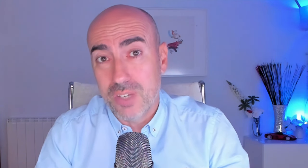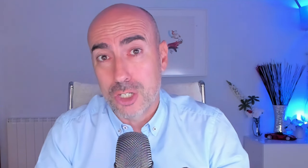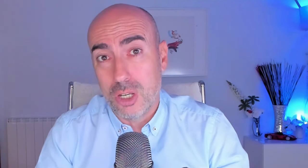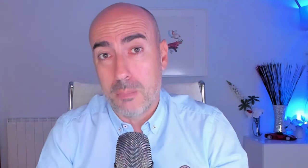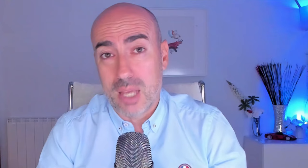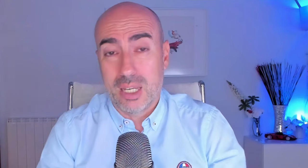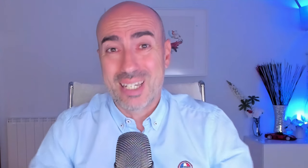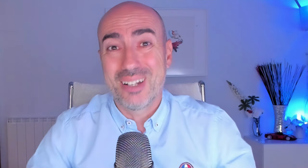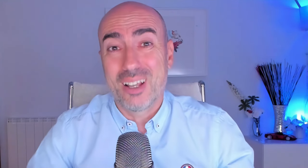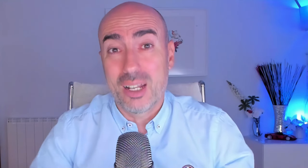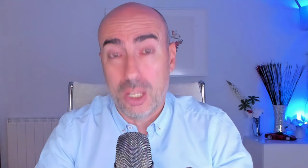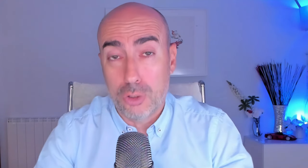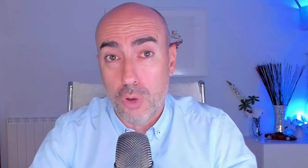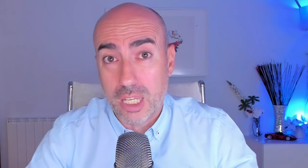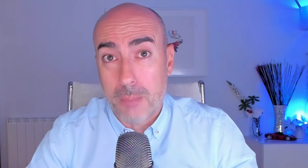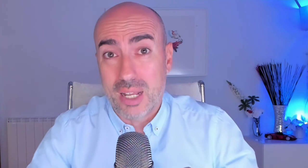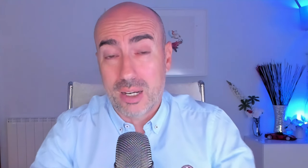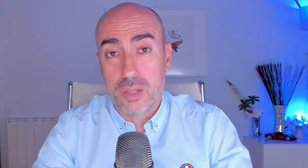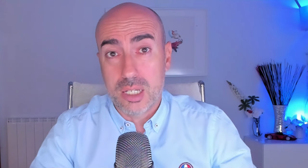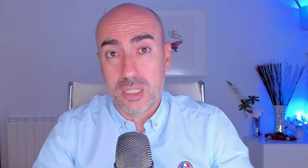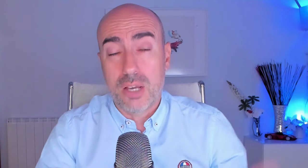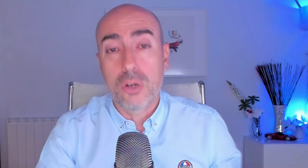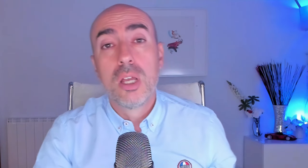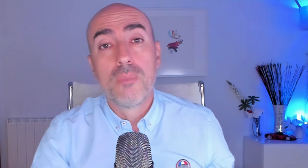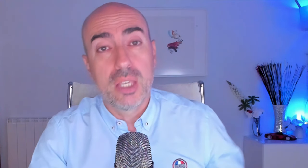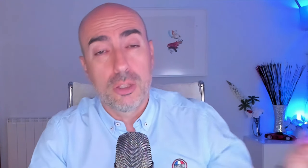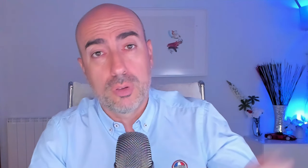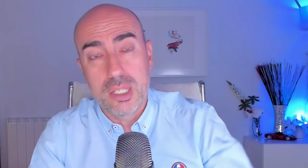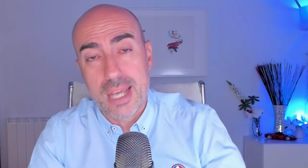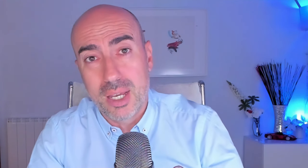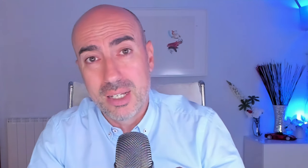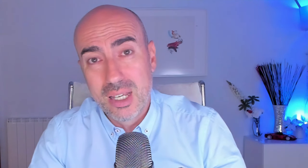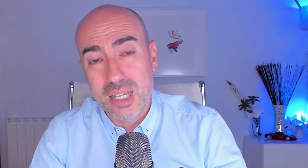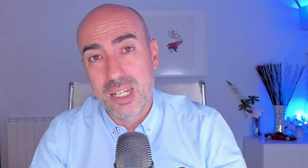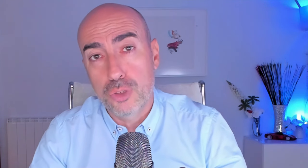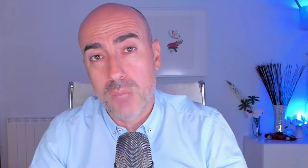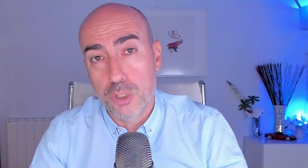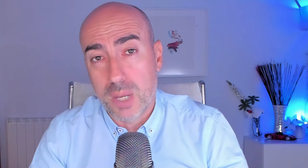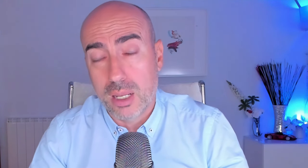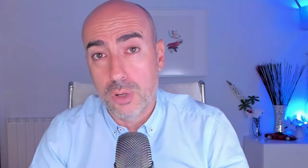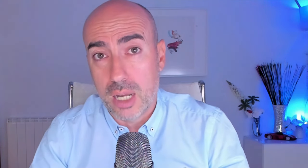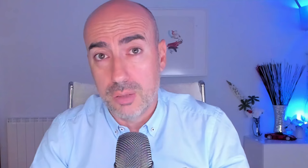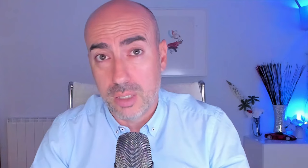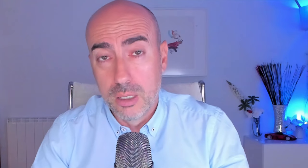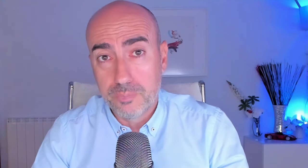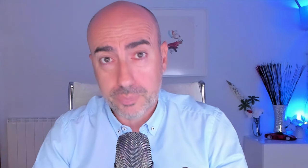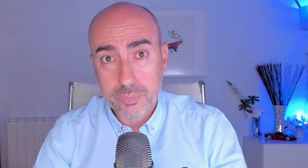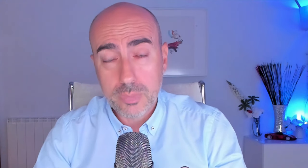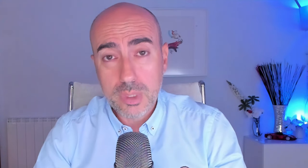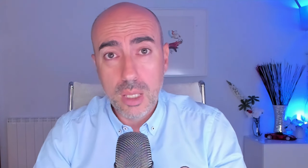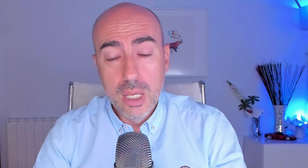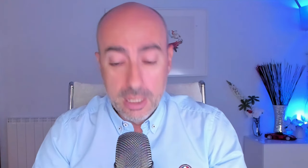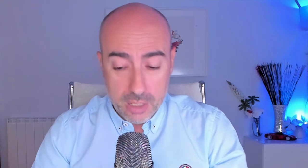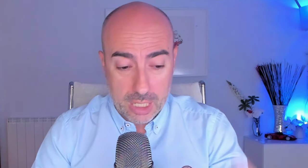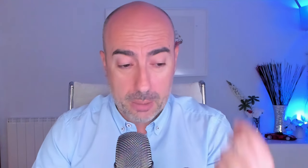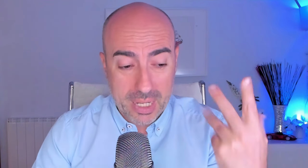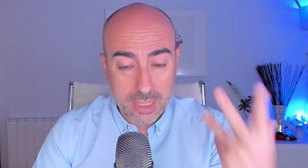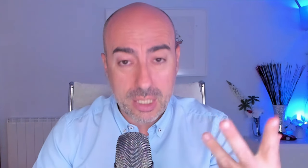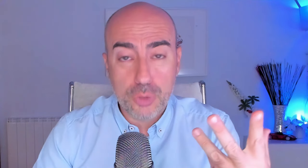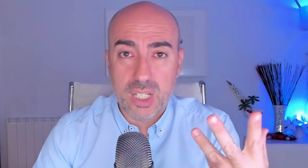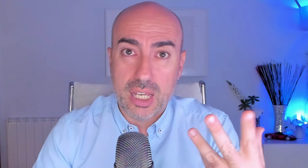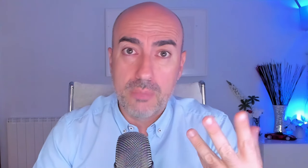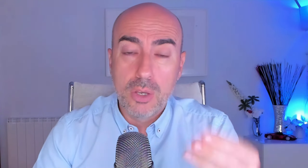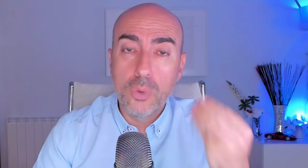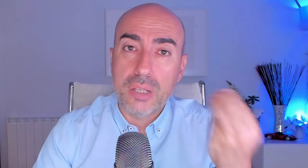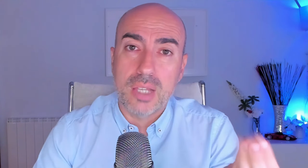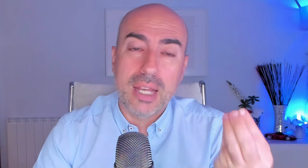para la inversión en máquinas, en tecnología para realizar ese trabajo y entonces llaman a seres humanos para que lo realicen. Para que